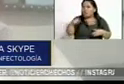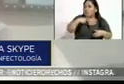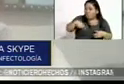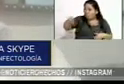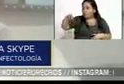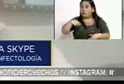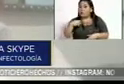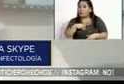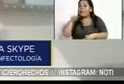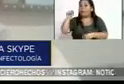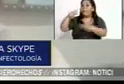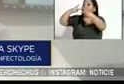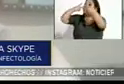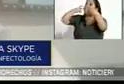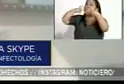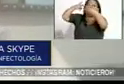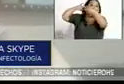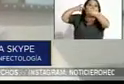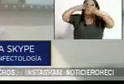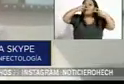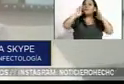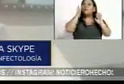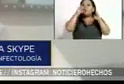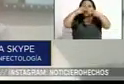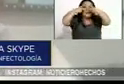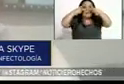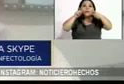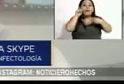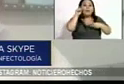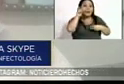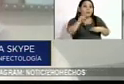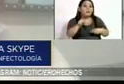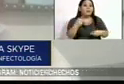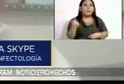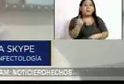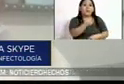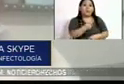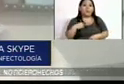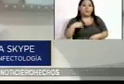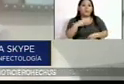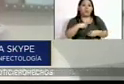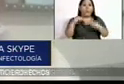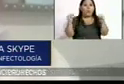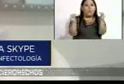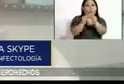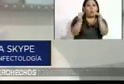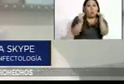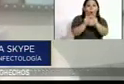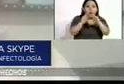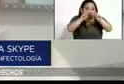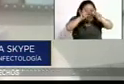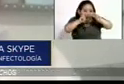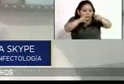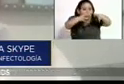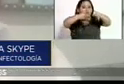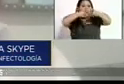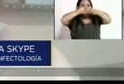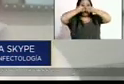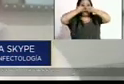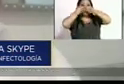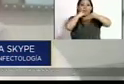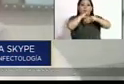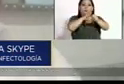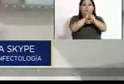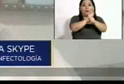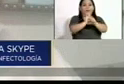esa fue la causa de consulta. Sin embargo, estos otorrinos fueron contaminados o contagiados con el virus. De tal